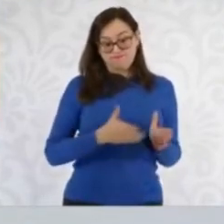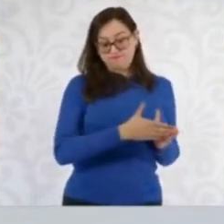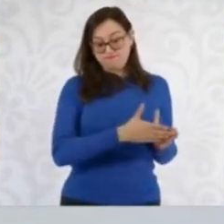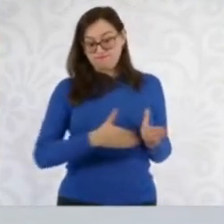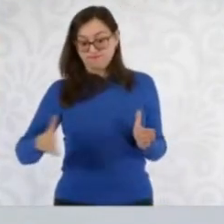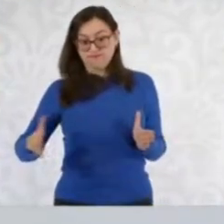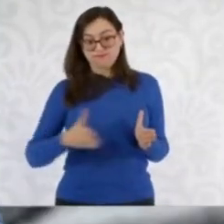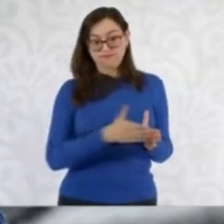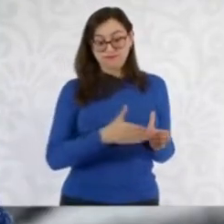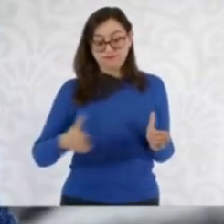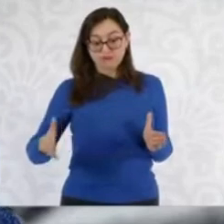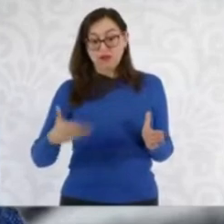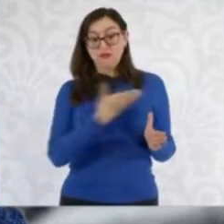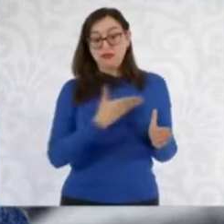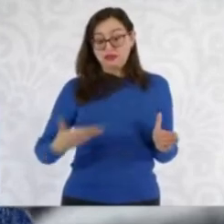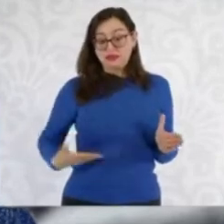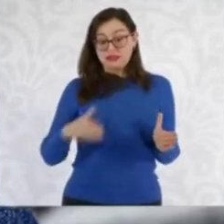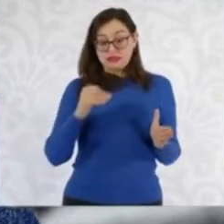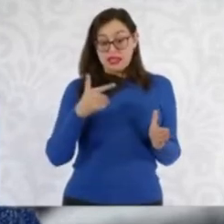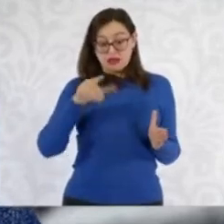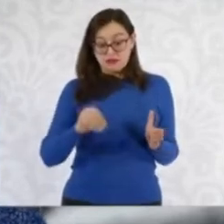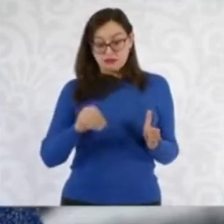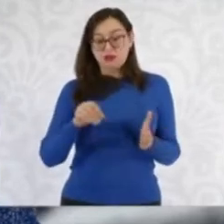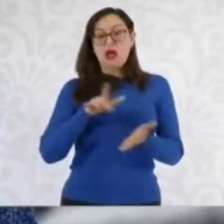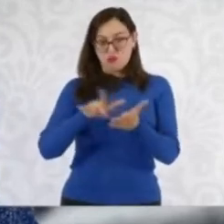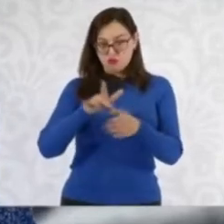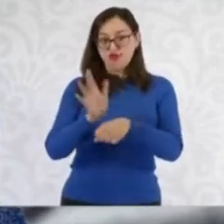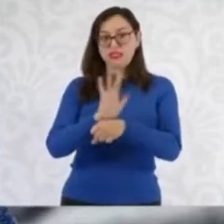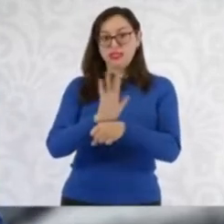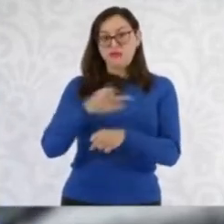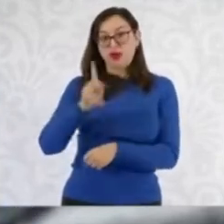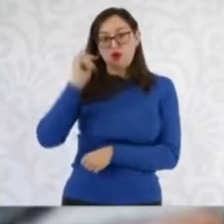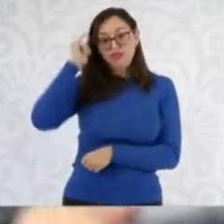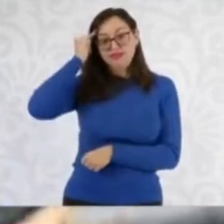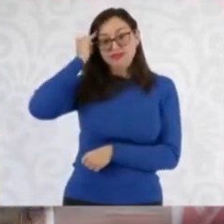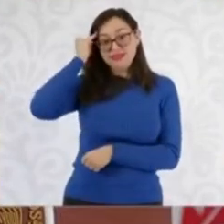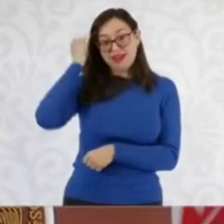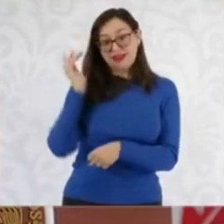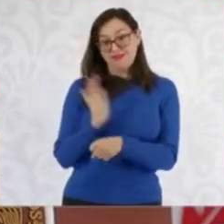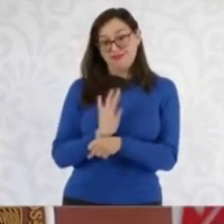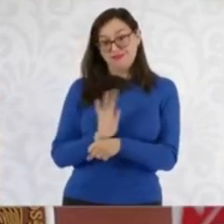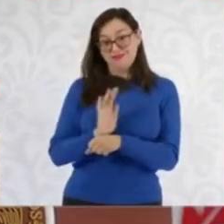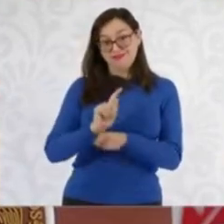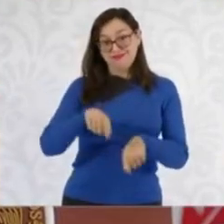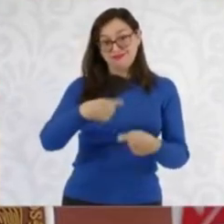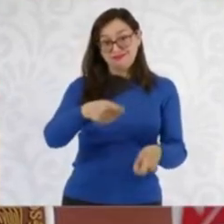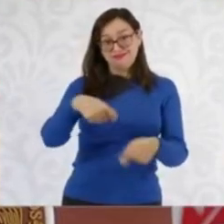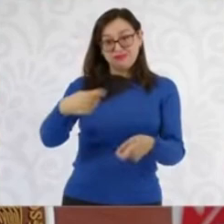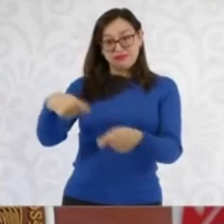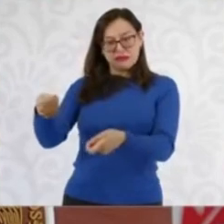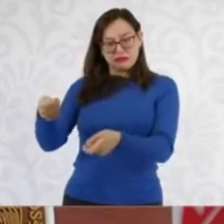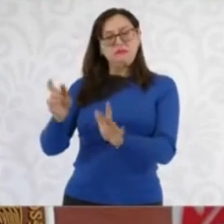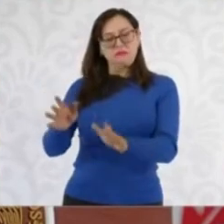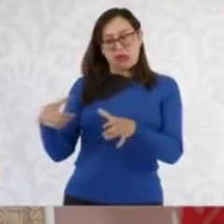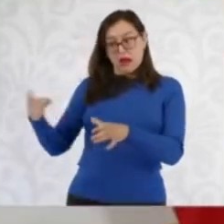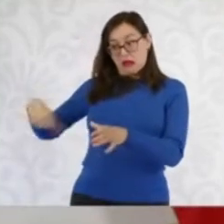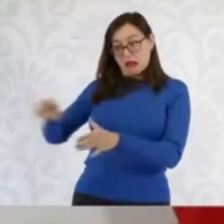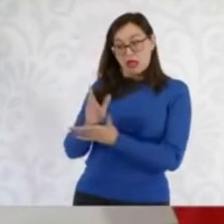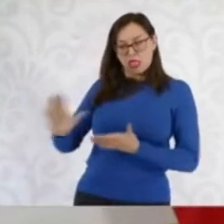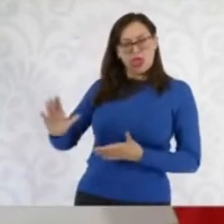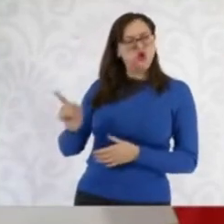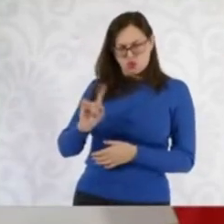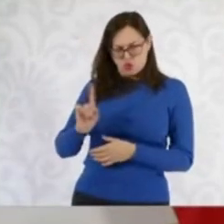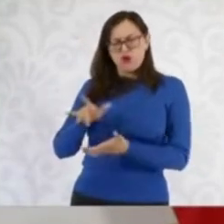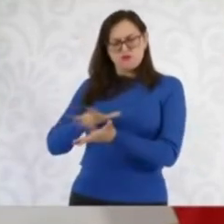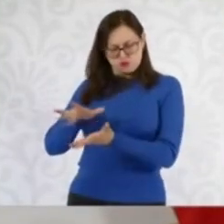muchísimo cine de directores que vienen de pueblos originarios. Y eso se va a mantener. Pero hay un plan para el cine nacional. Le comento a Claudia que